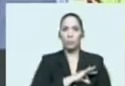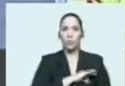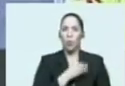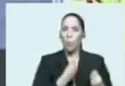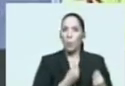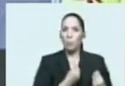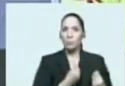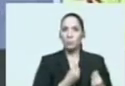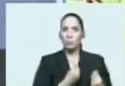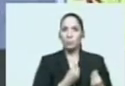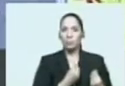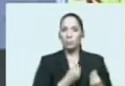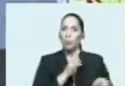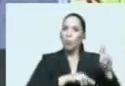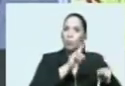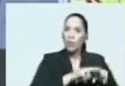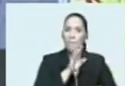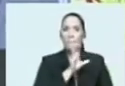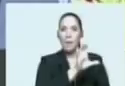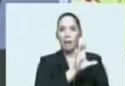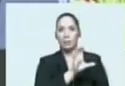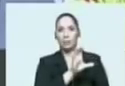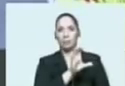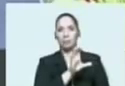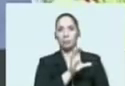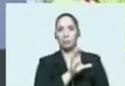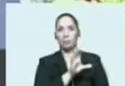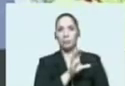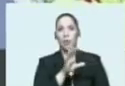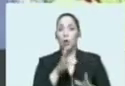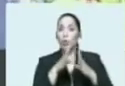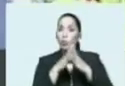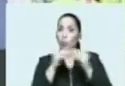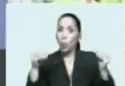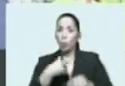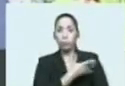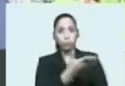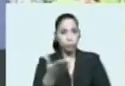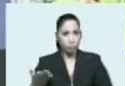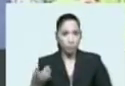cómo construir la patria que todas y todos merecemos